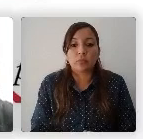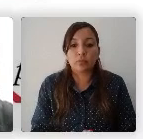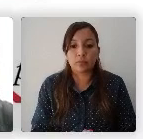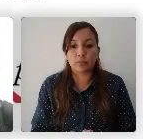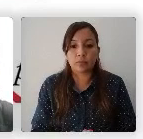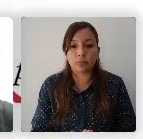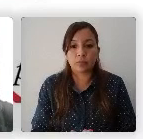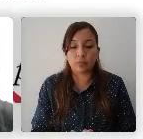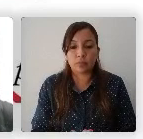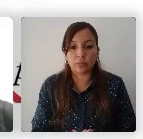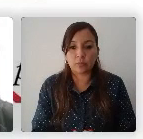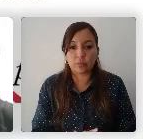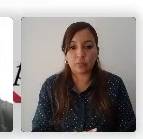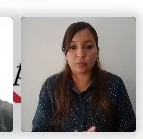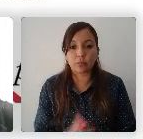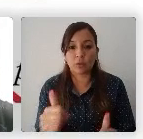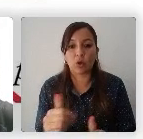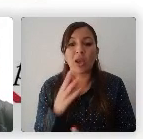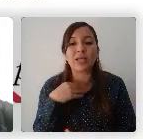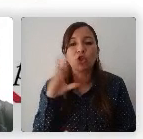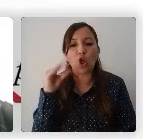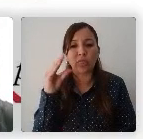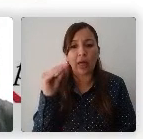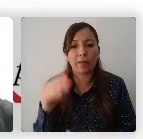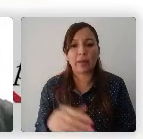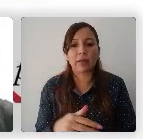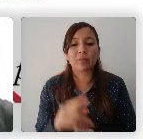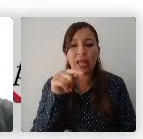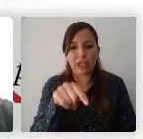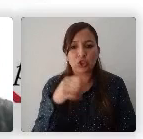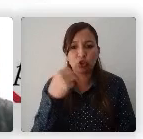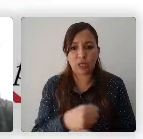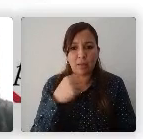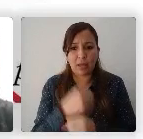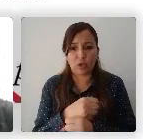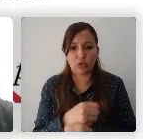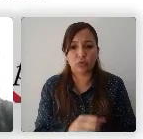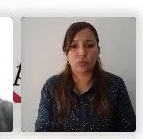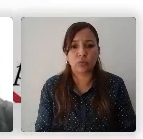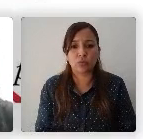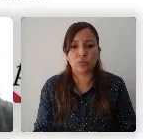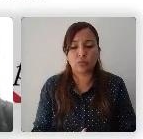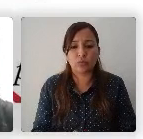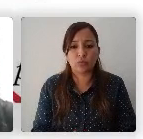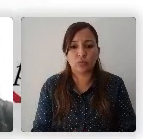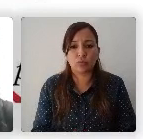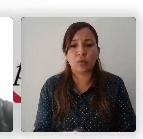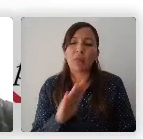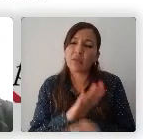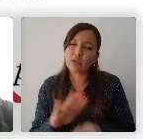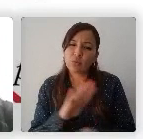Ya, perfecto. Bueno, mencionaba pues Listo, que gracias. estos emprendimientos. No, gracias más bien, gracias, disculpa